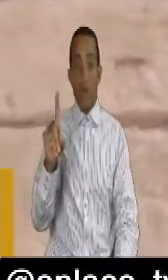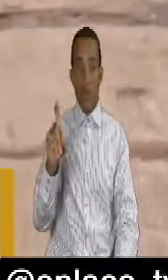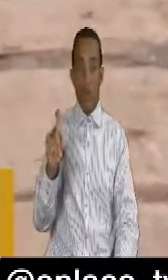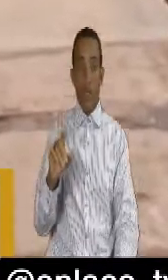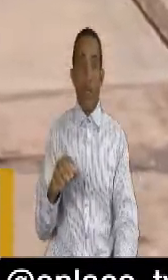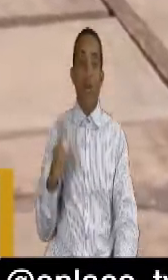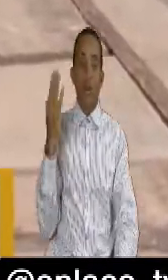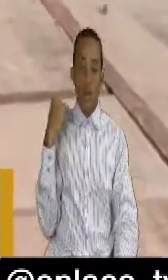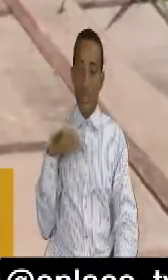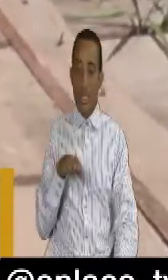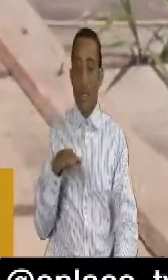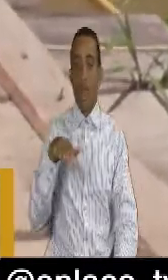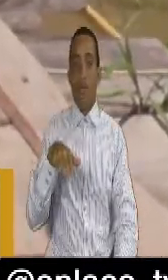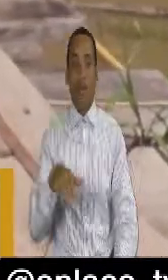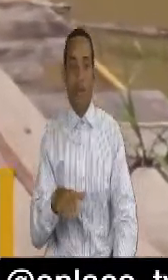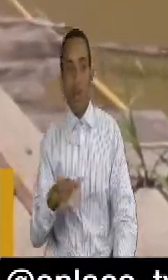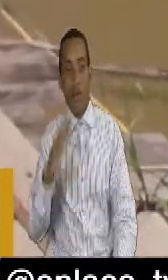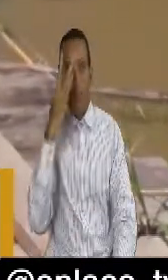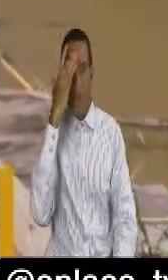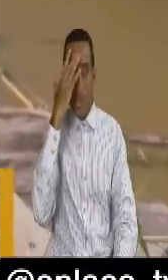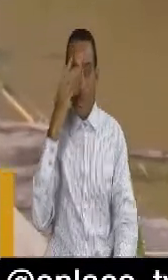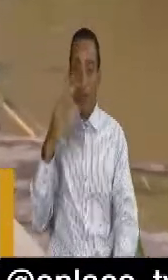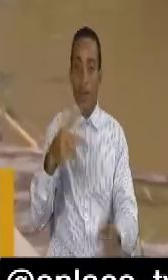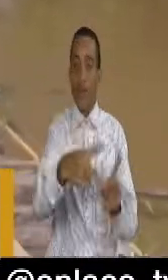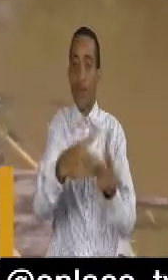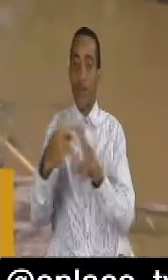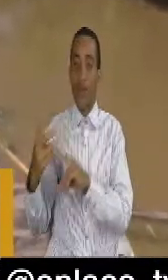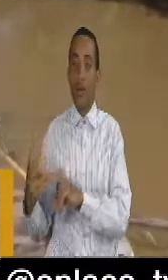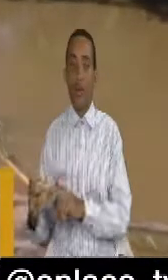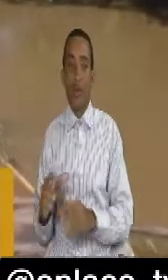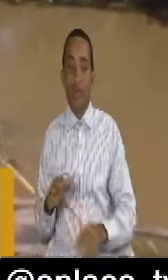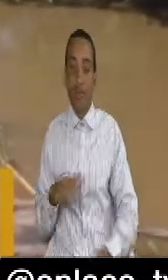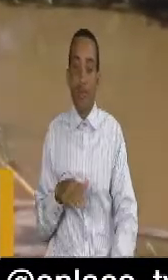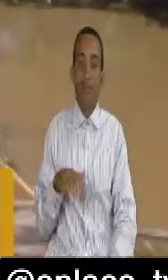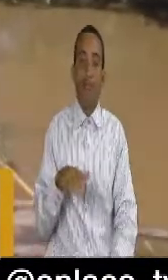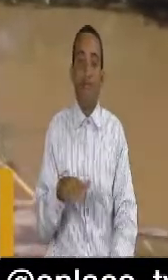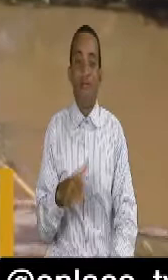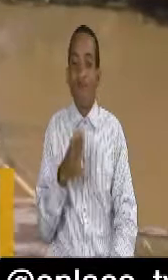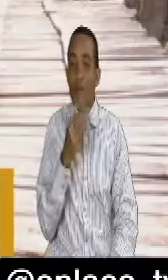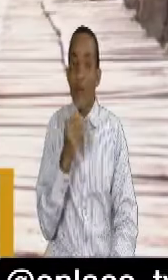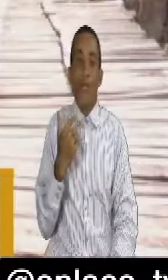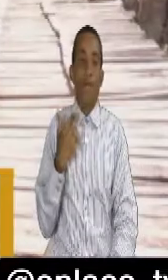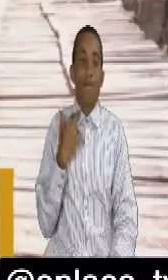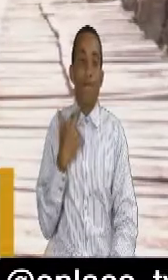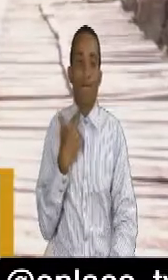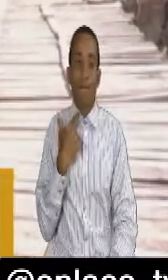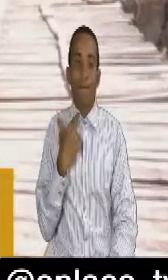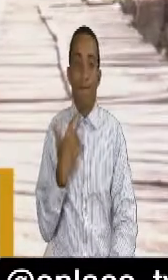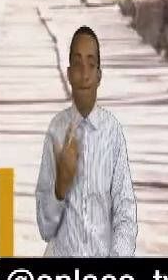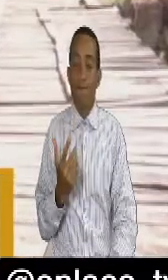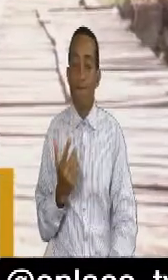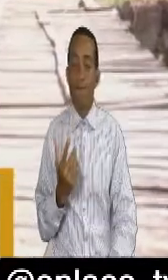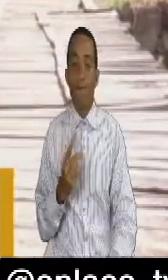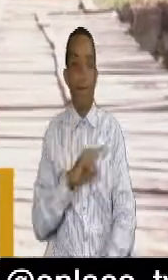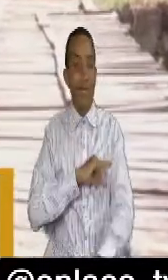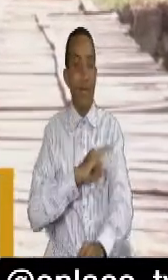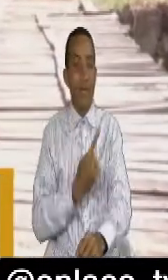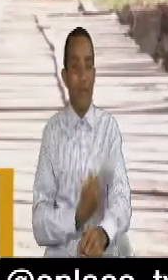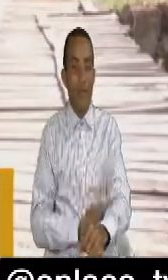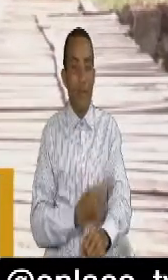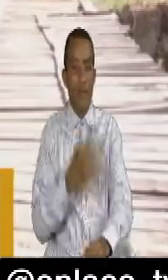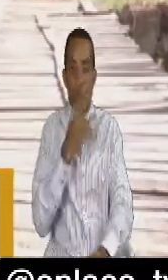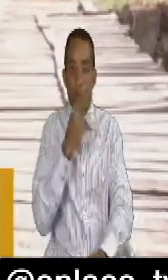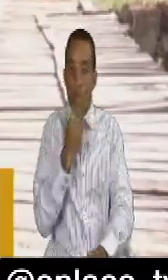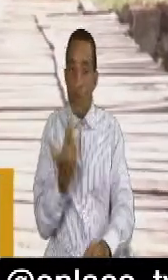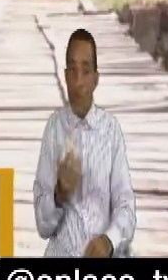se ha acabado porque el puente no había paso por dónde pasar, no había capacidad que tenía el puente, no tenía la